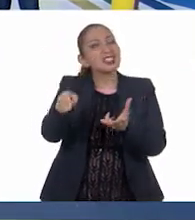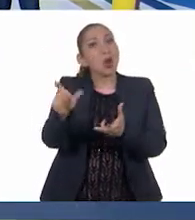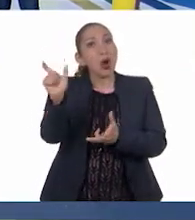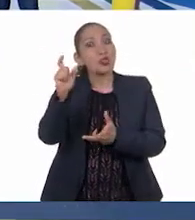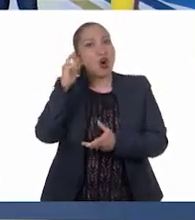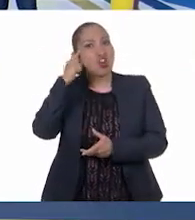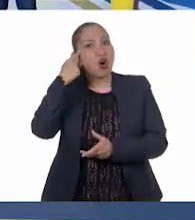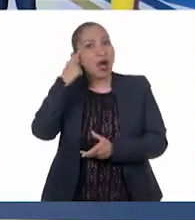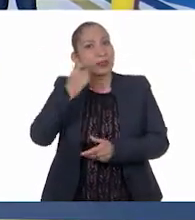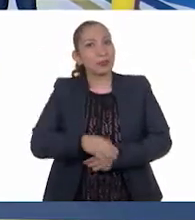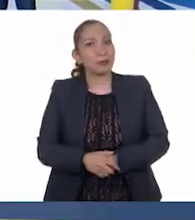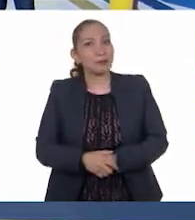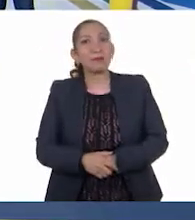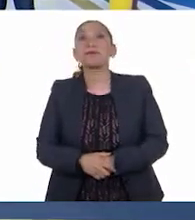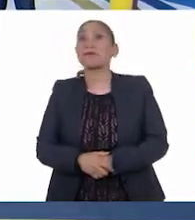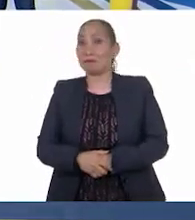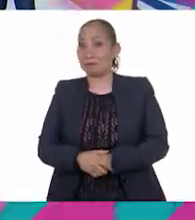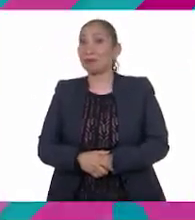cuando se enoja.